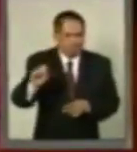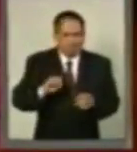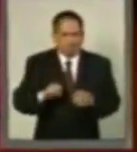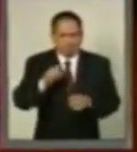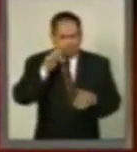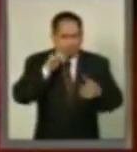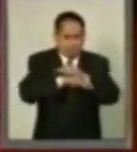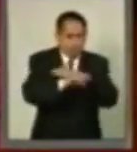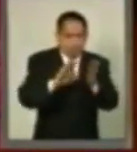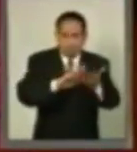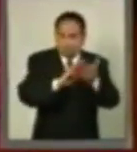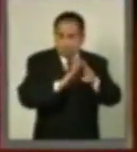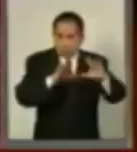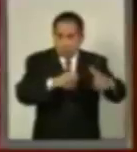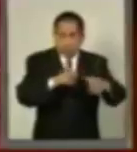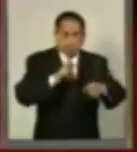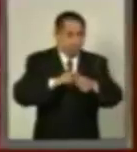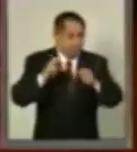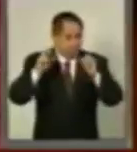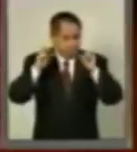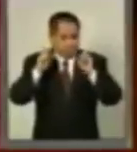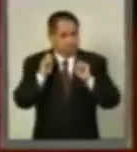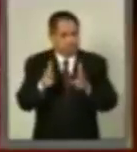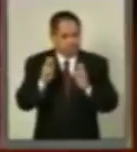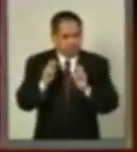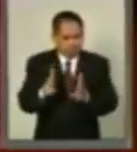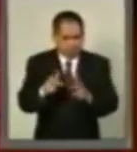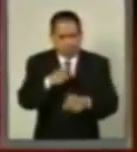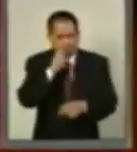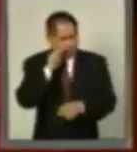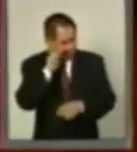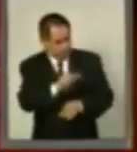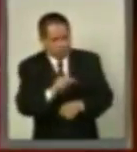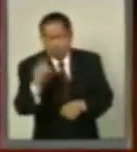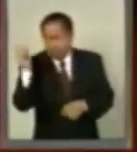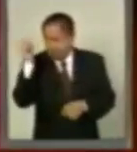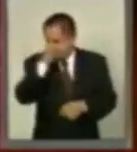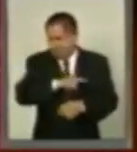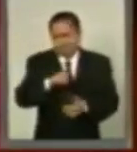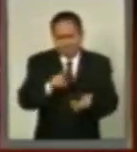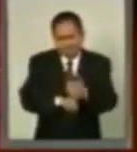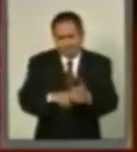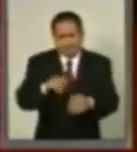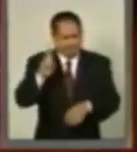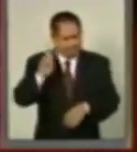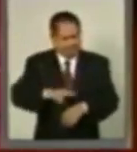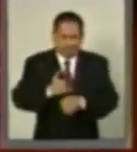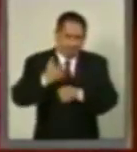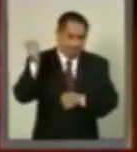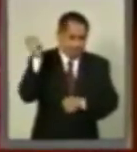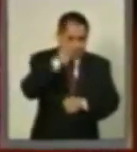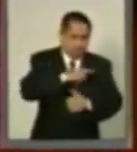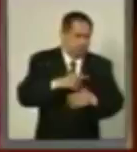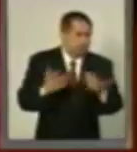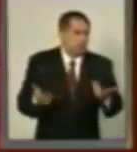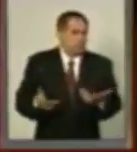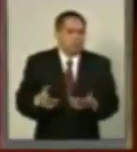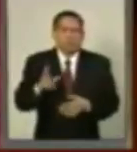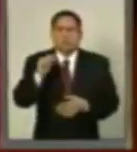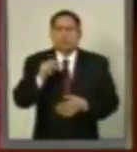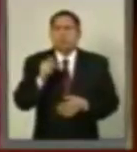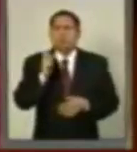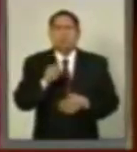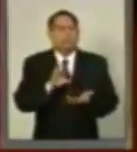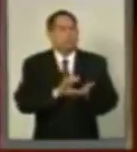sus comunidades de Chiapas, podrán ver lo difícil, la dificultad. Y no solo es de